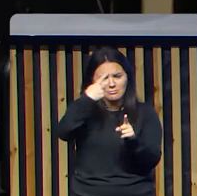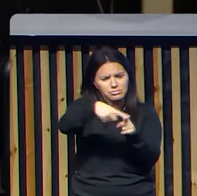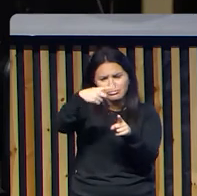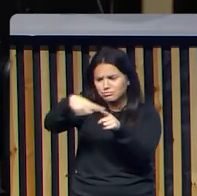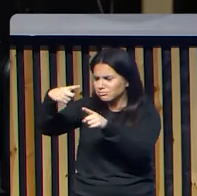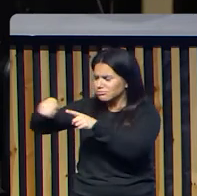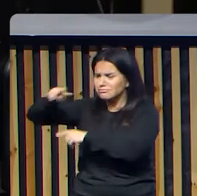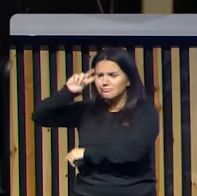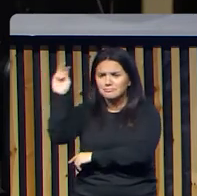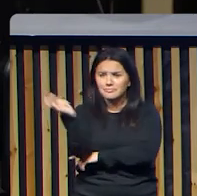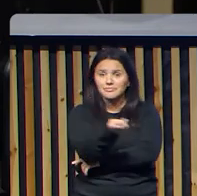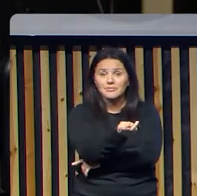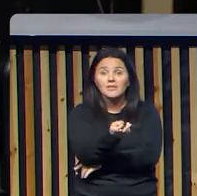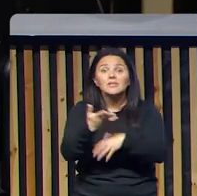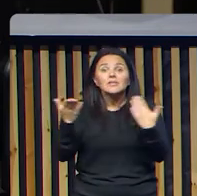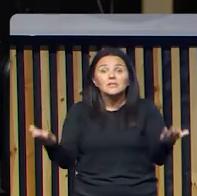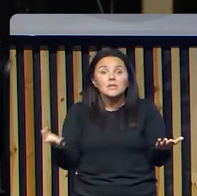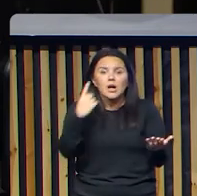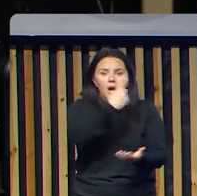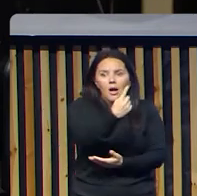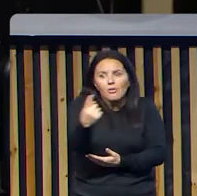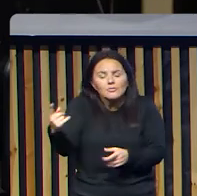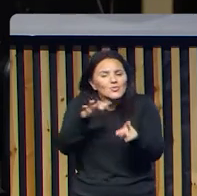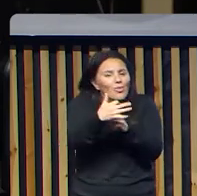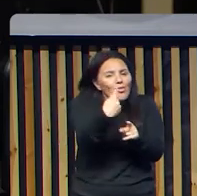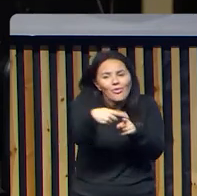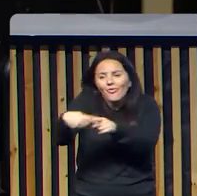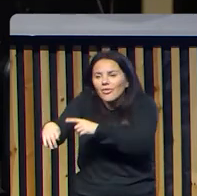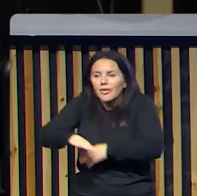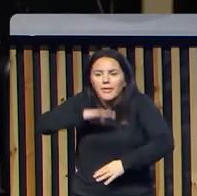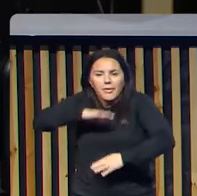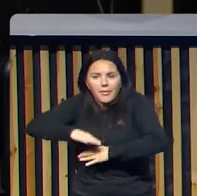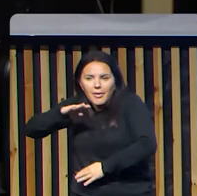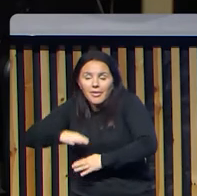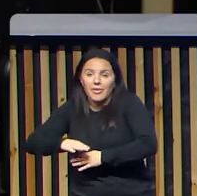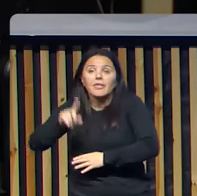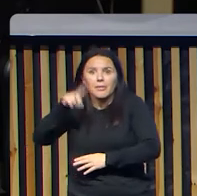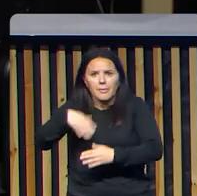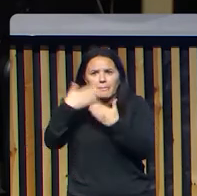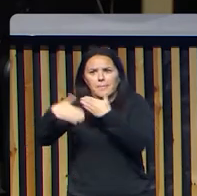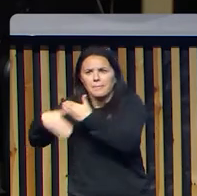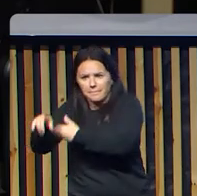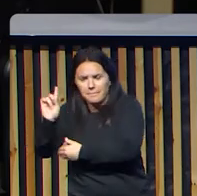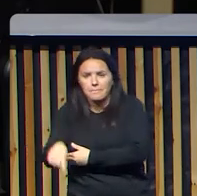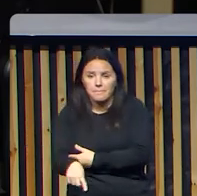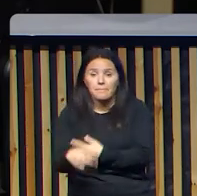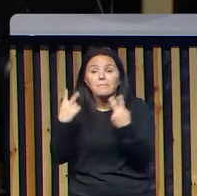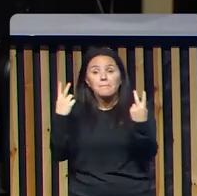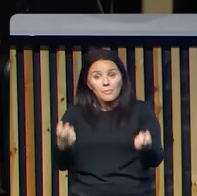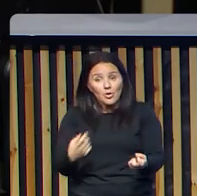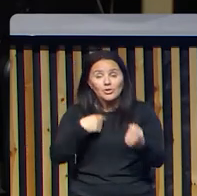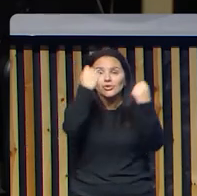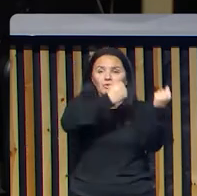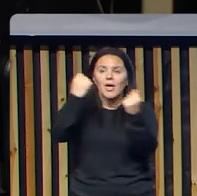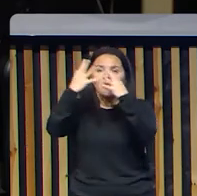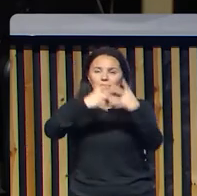esa diversidad incluye diferentes tipos de vulnerabilidades y capacidades y discapacidades por eso necesitamos una